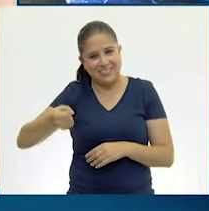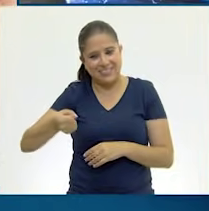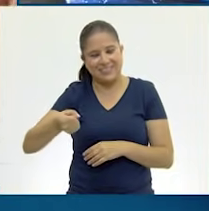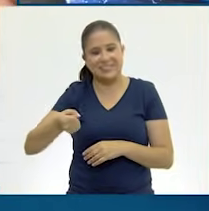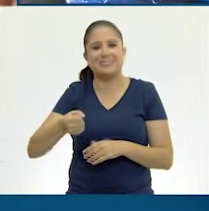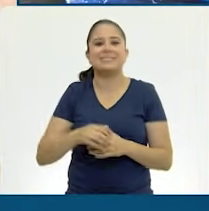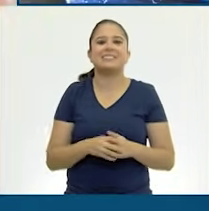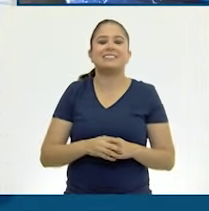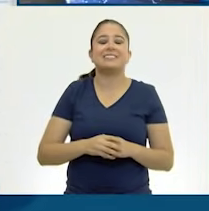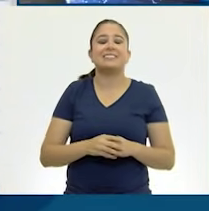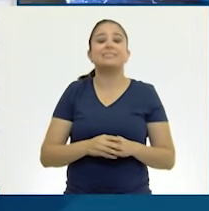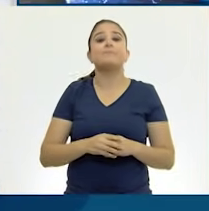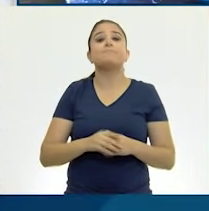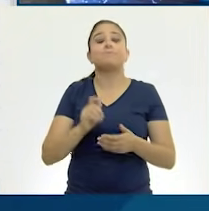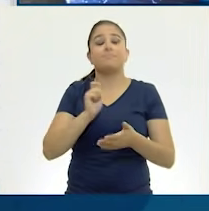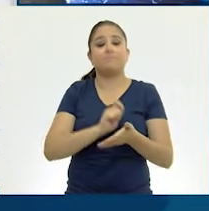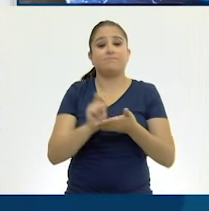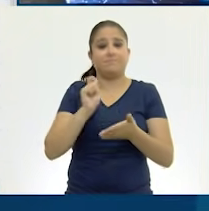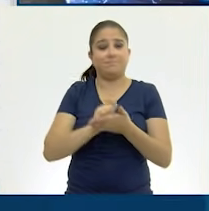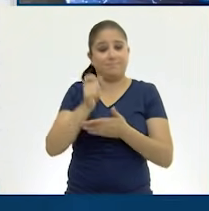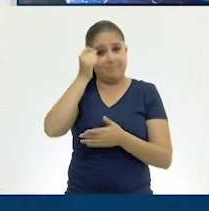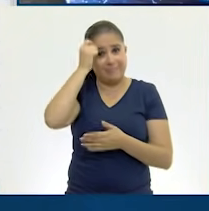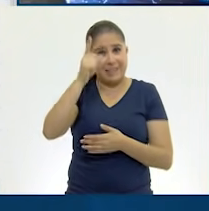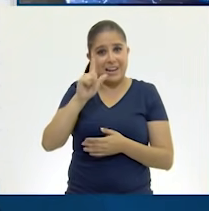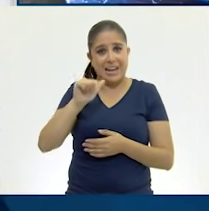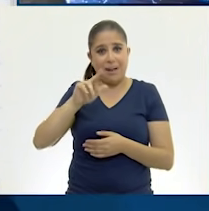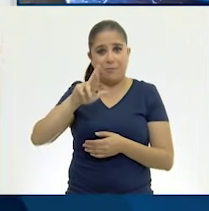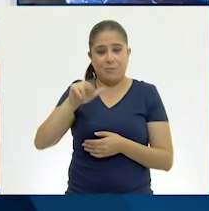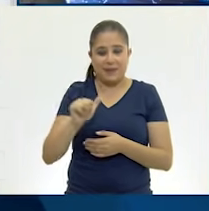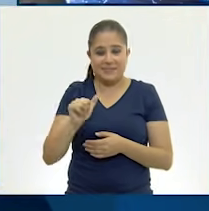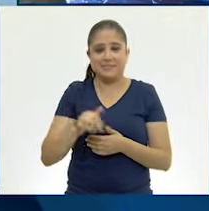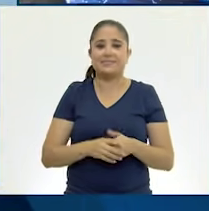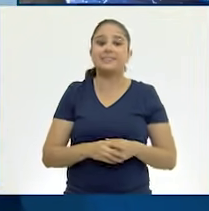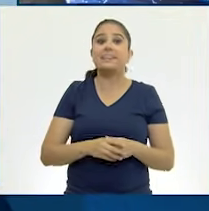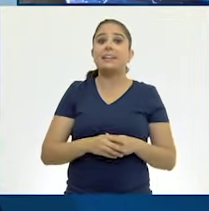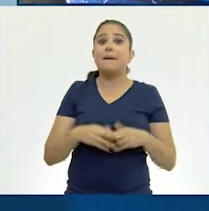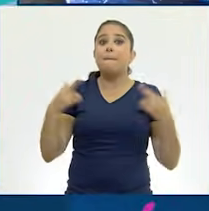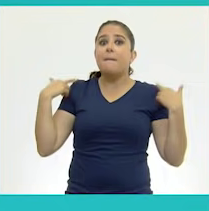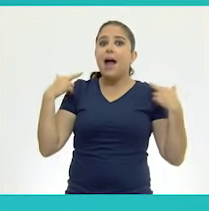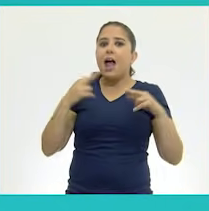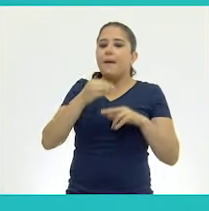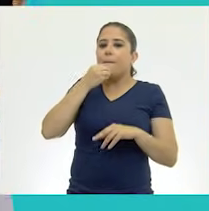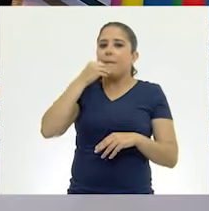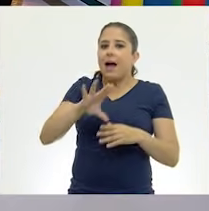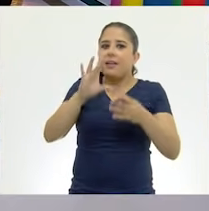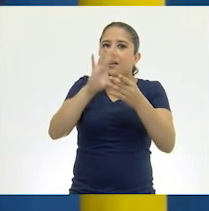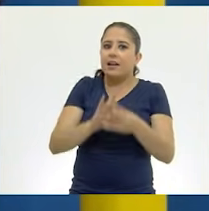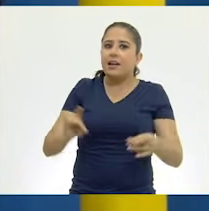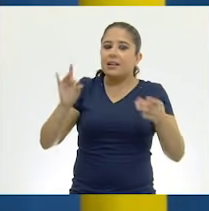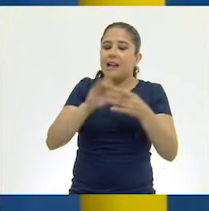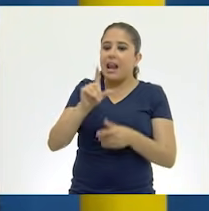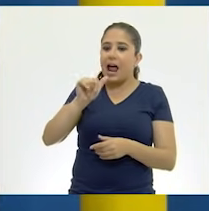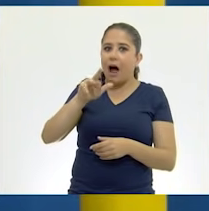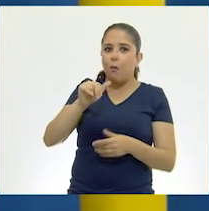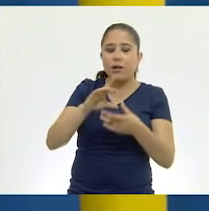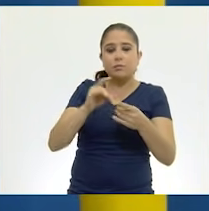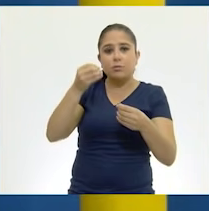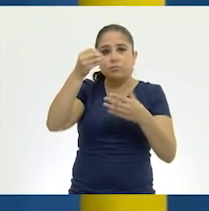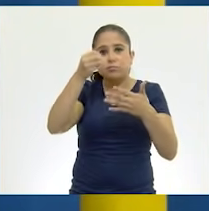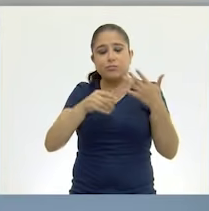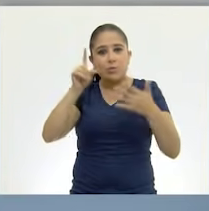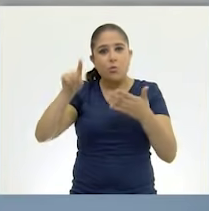Ton. Atentamente, Laura. Maestra, qué padre descripción la que nos comparte Laura, ¿eh?